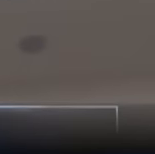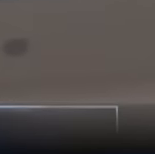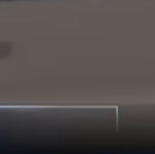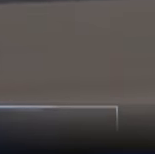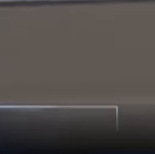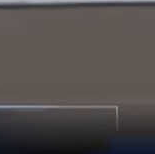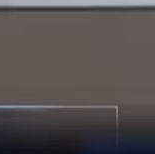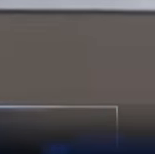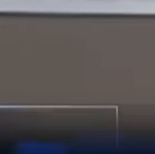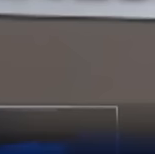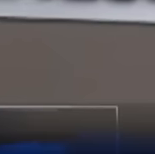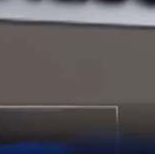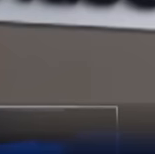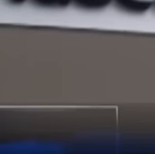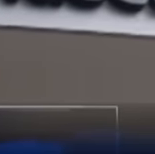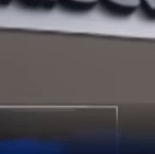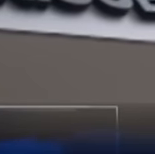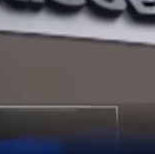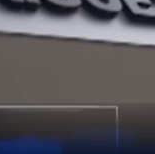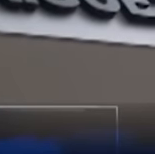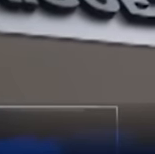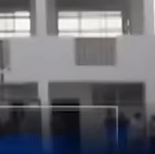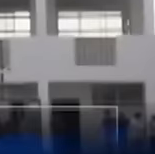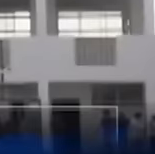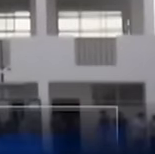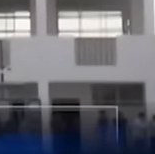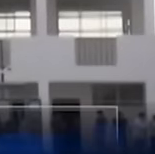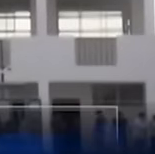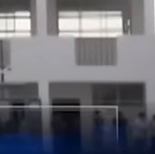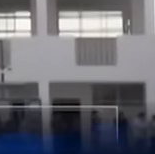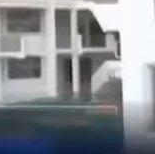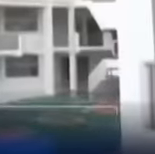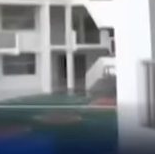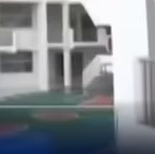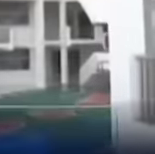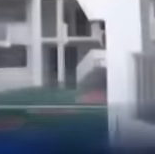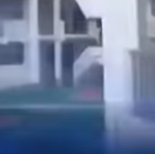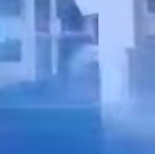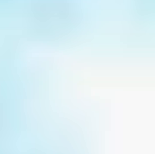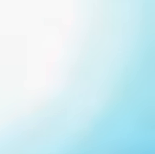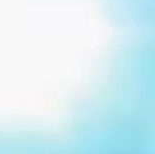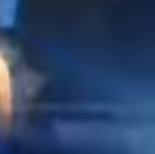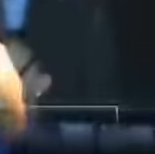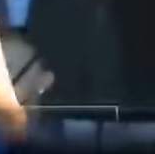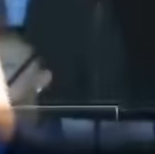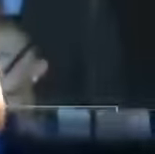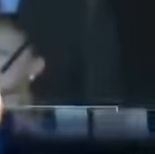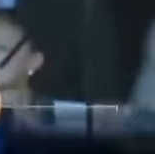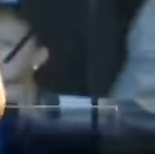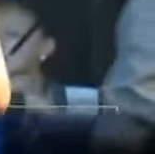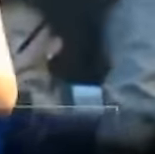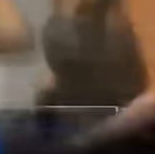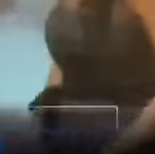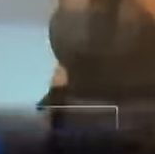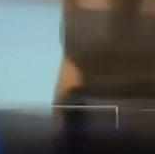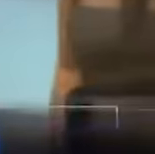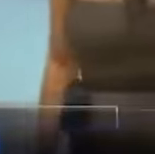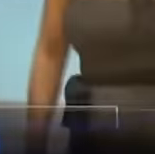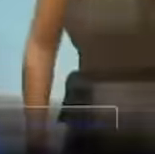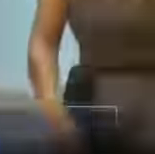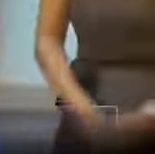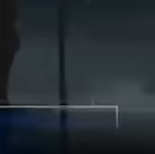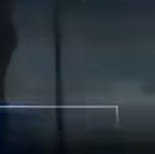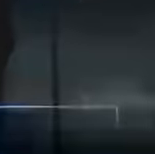Nuevas unidades educativas fueron inauguradas por el presidente de la República, Rafael Correa. La segunda edición de los